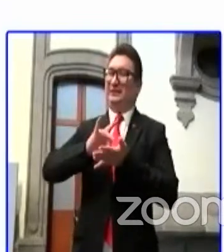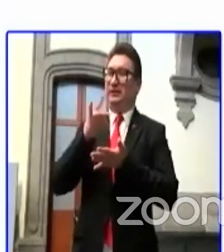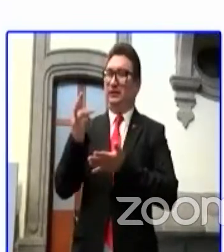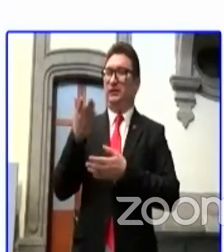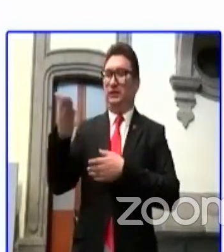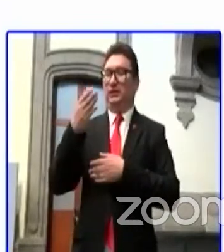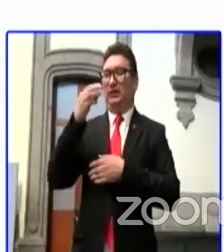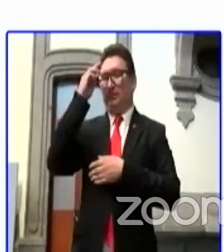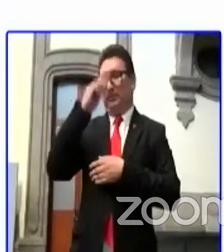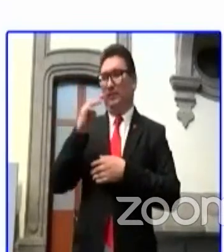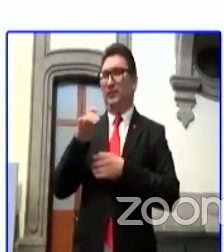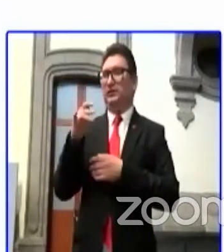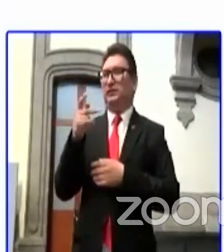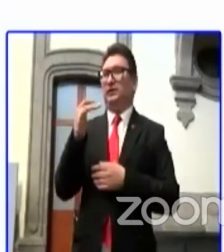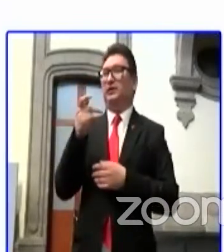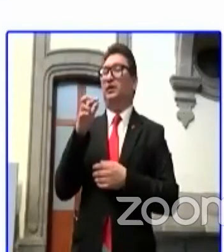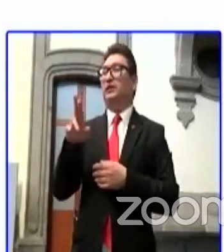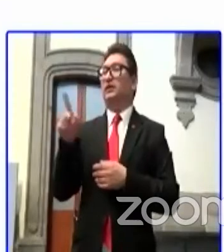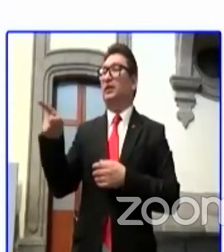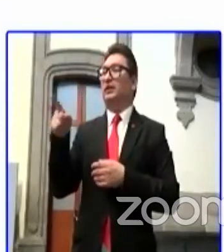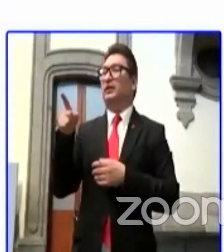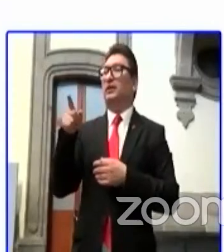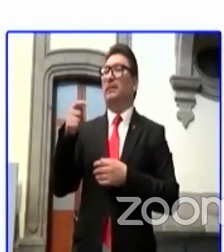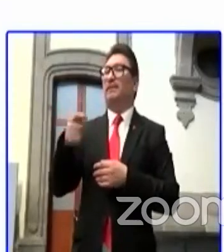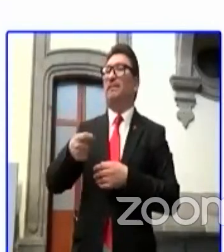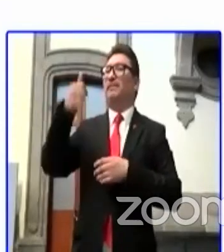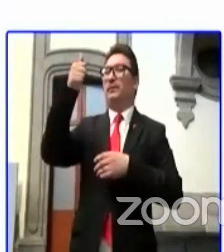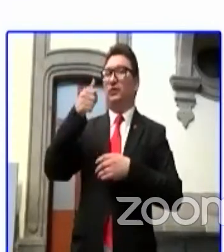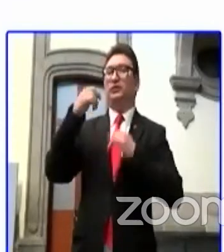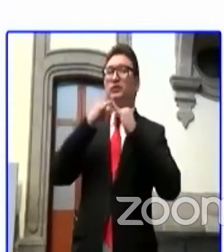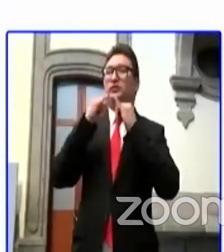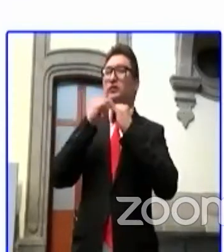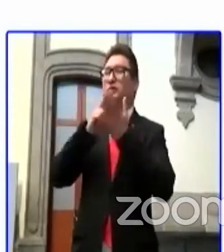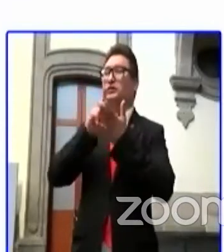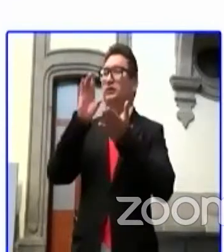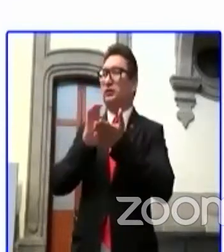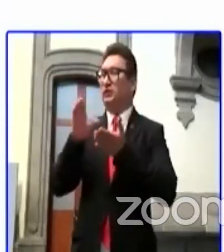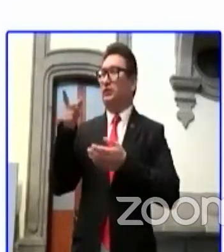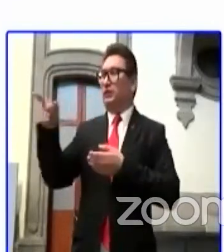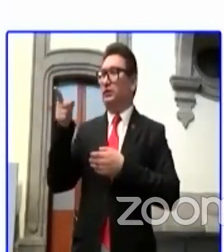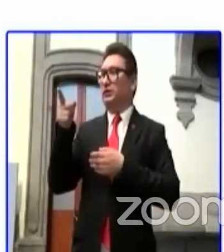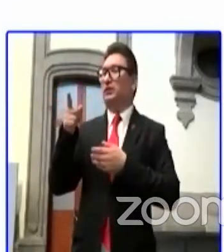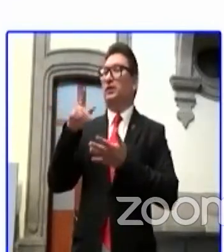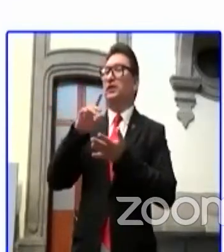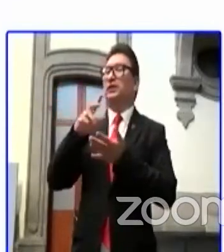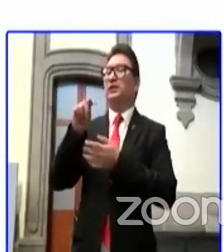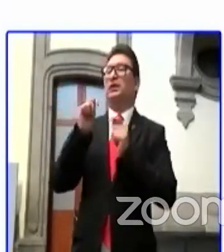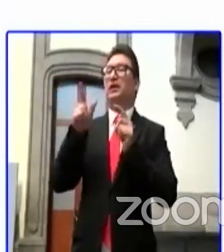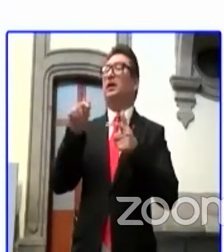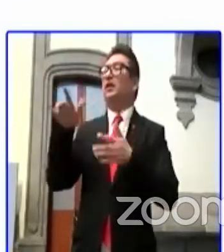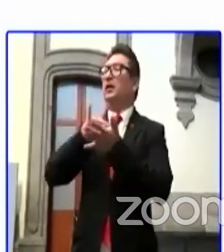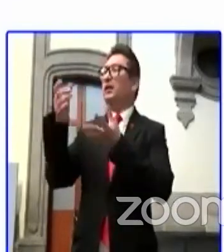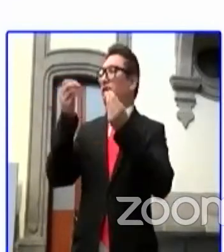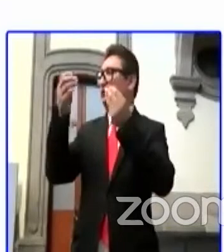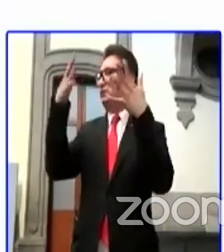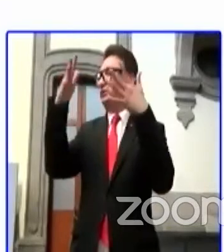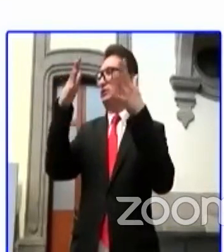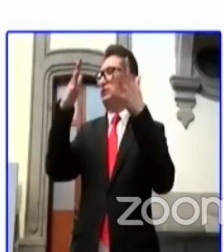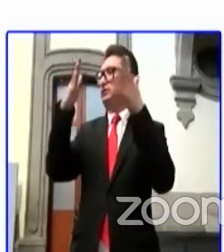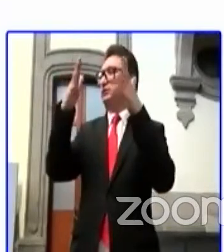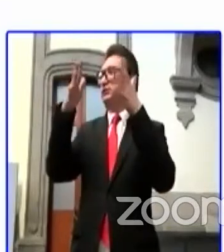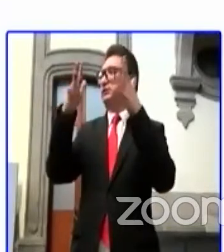maestra Mazarrat, quien fuera titular del Instituto de Tlaxcala. Muchísimas gracias.